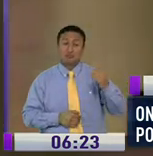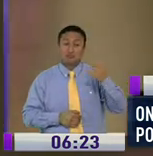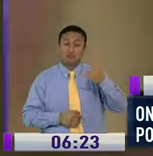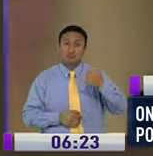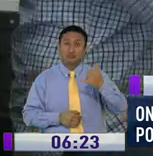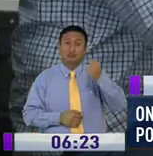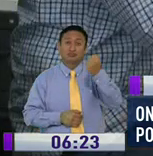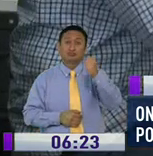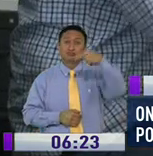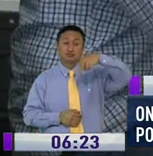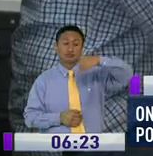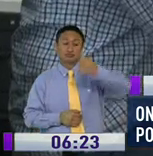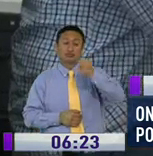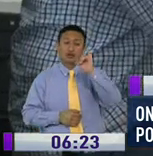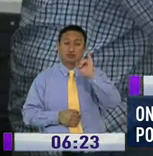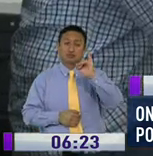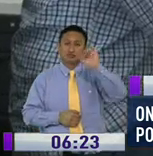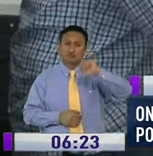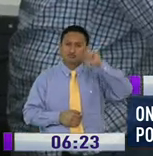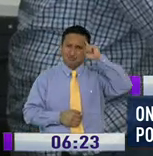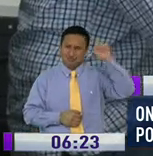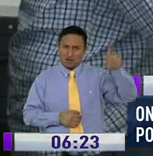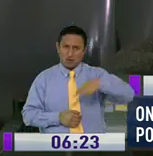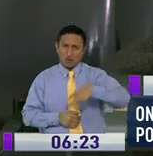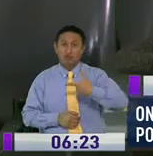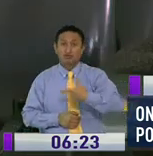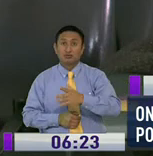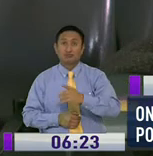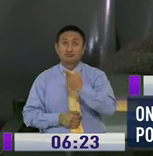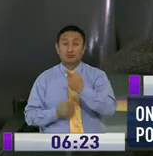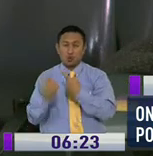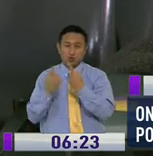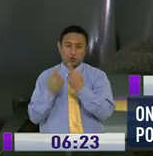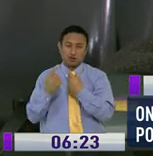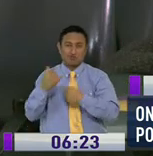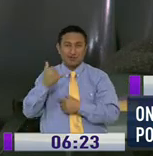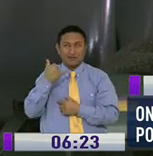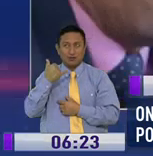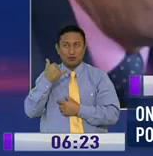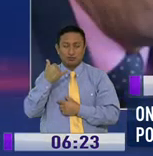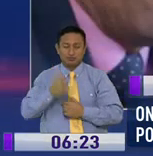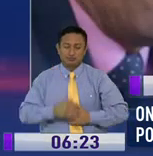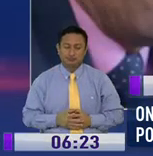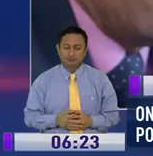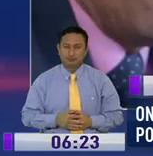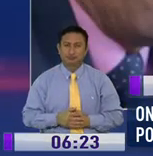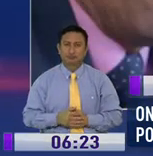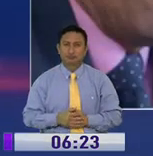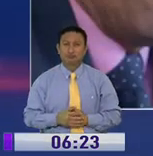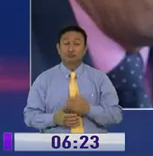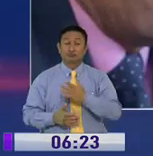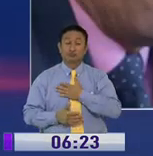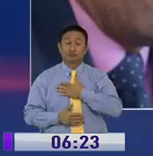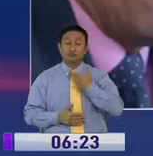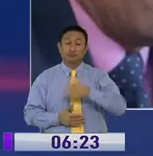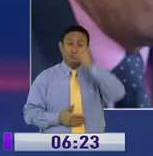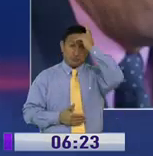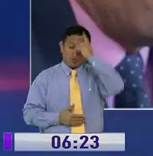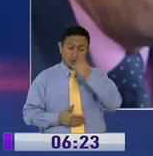Infractores, SNAI, comparte criterio. Con él conversamos vía telefónica. Nuestra posición es de que hay personas